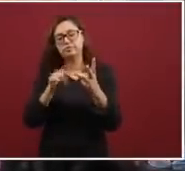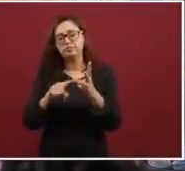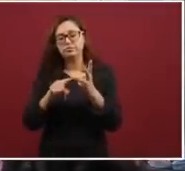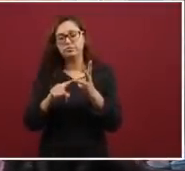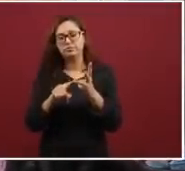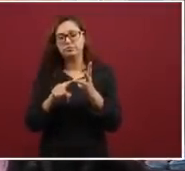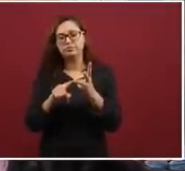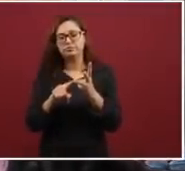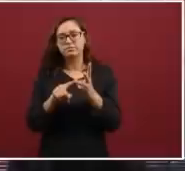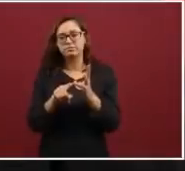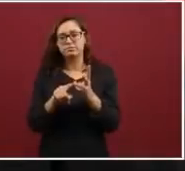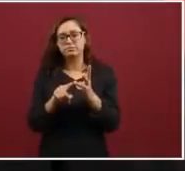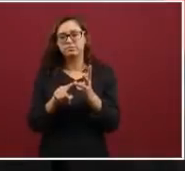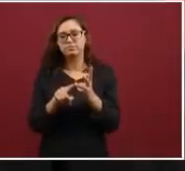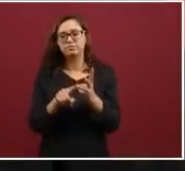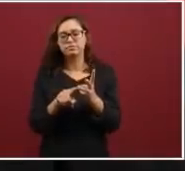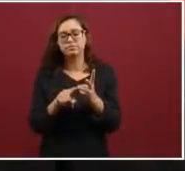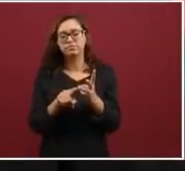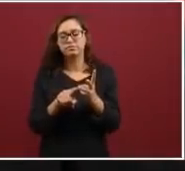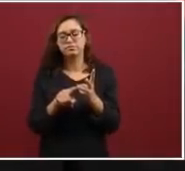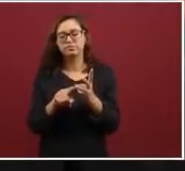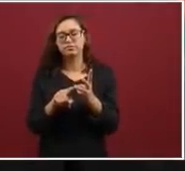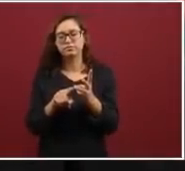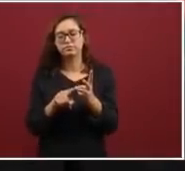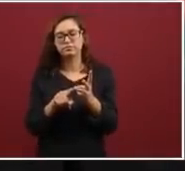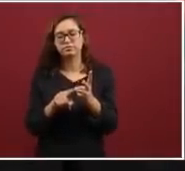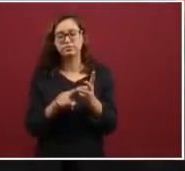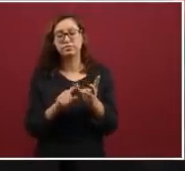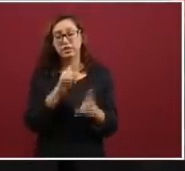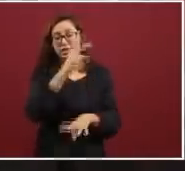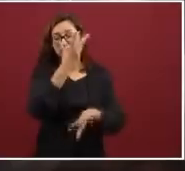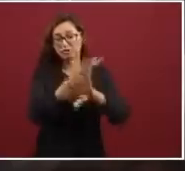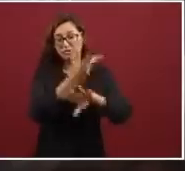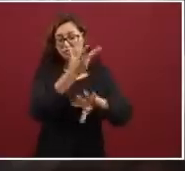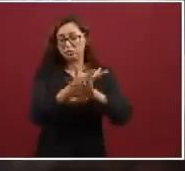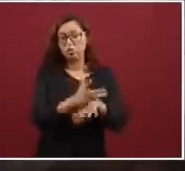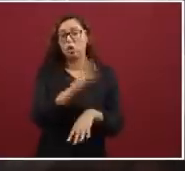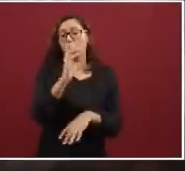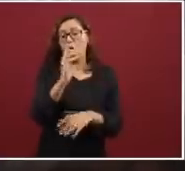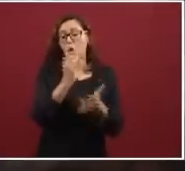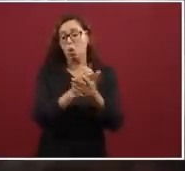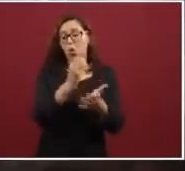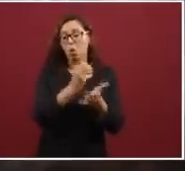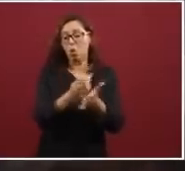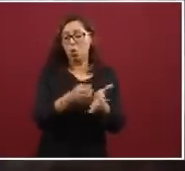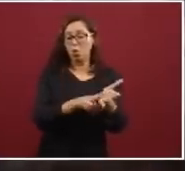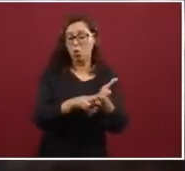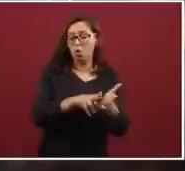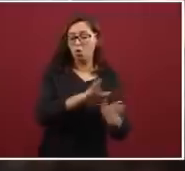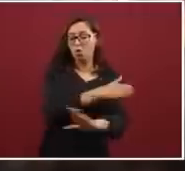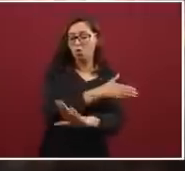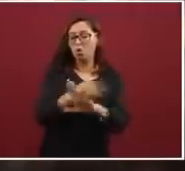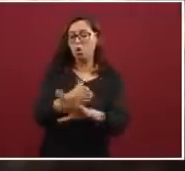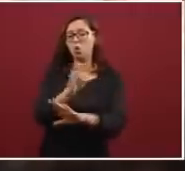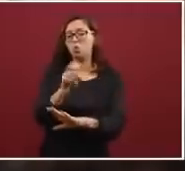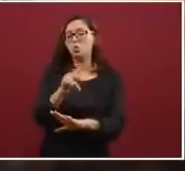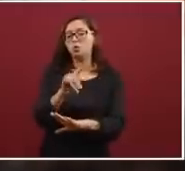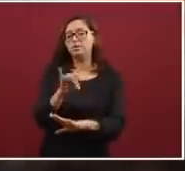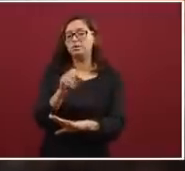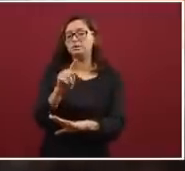la demanda interpuesta en Estados Unidos por oro negro en contra de los bonistas que implica al propio